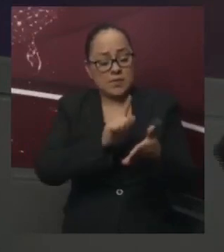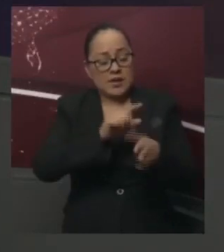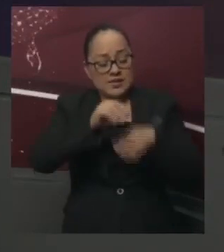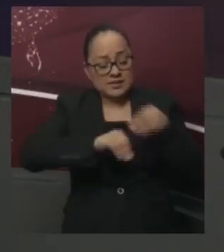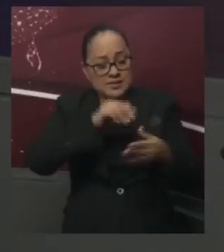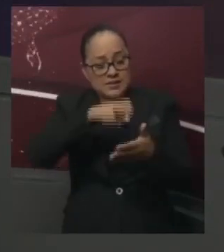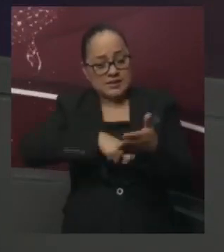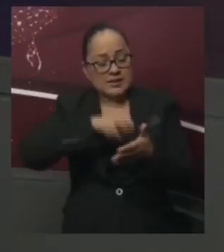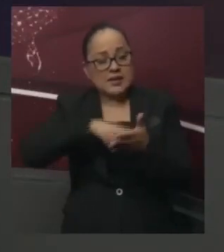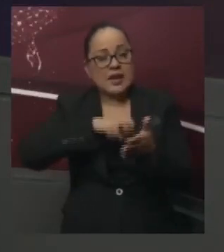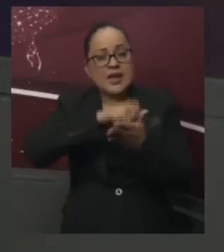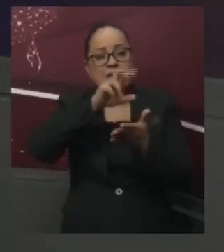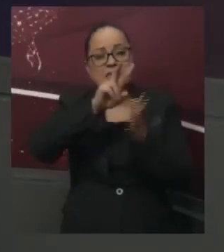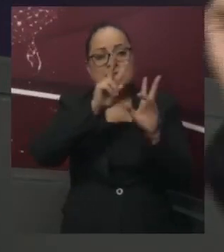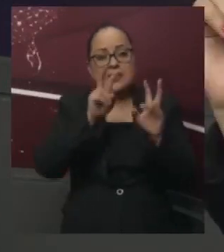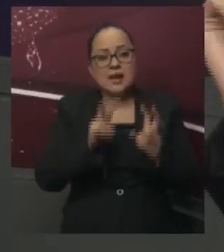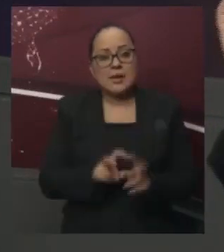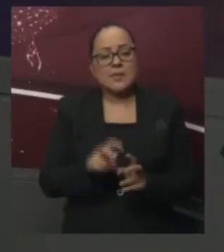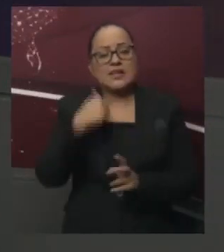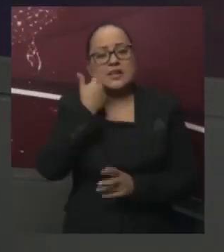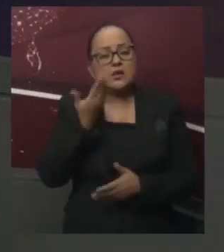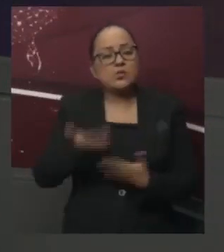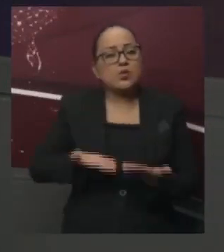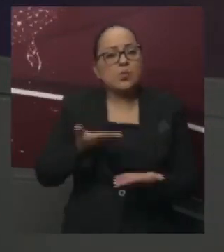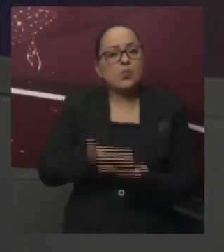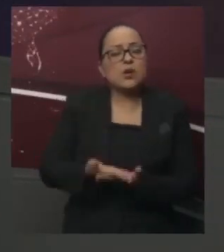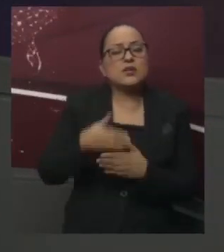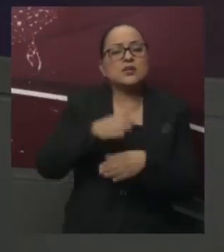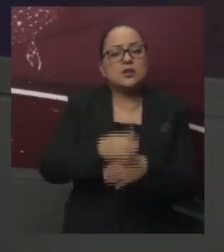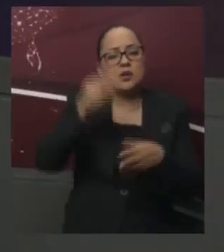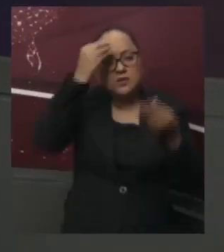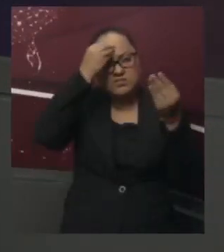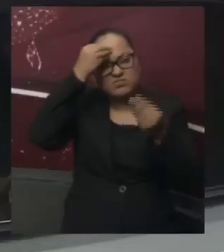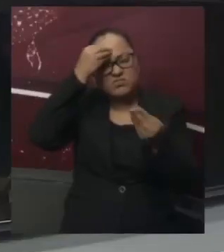que pusieran ahí una reflexión sobre